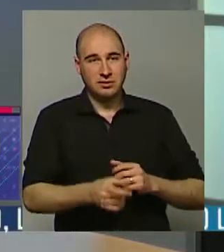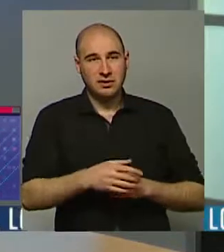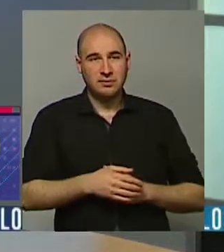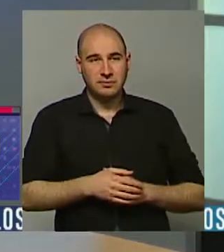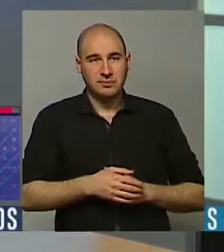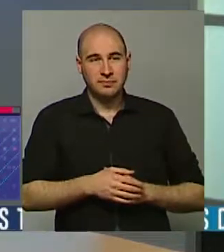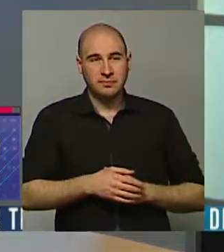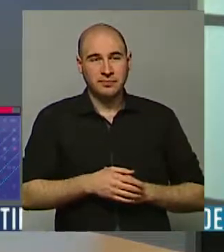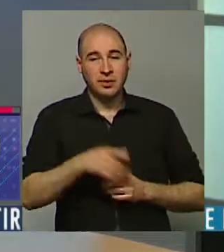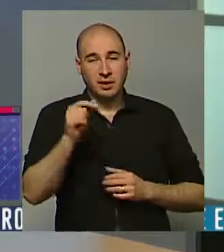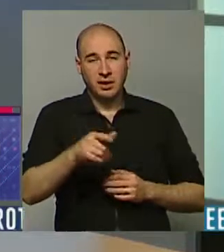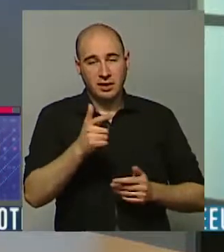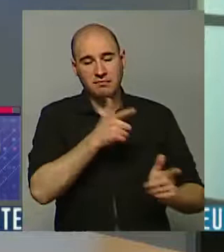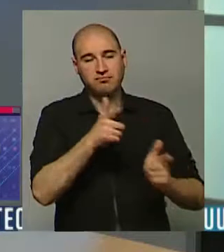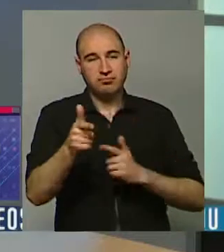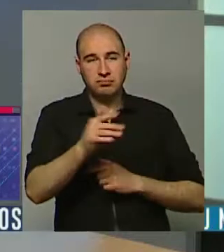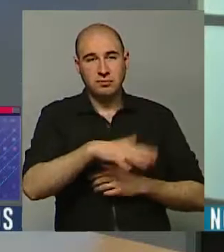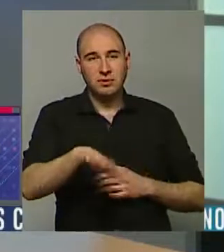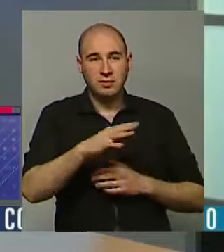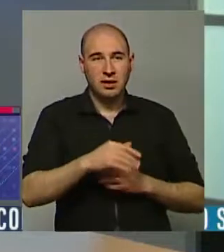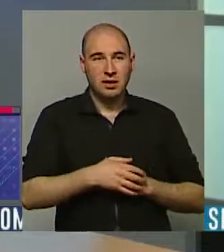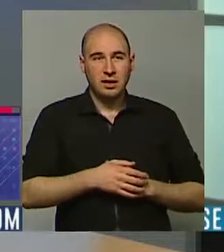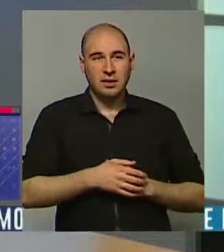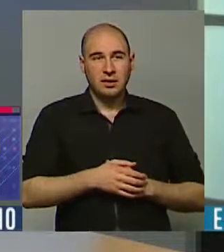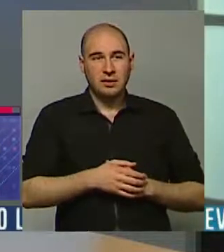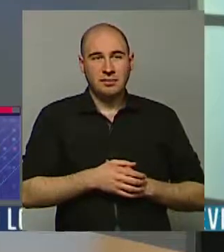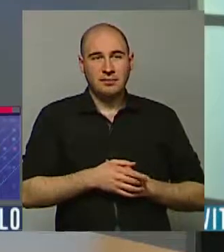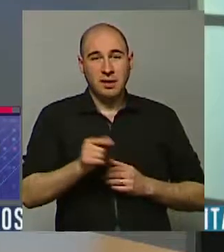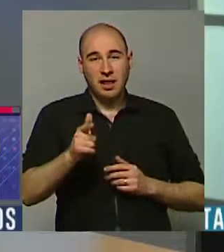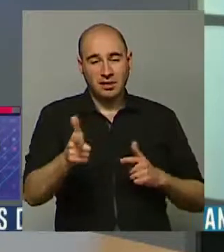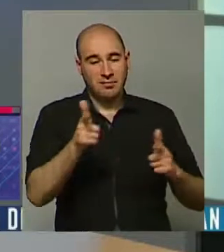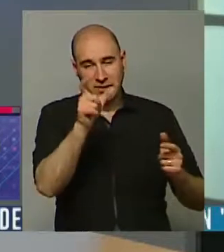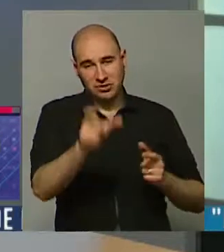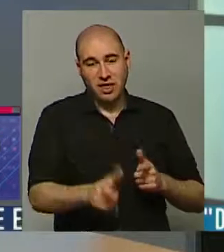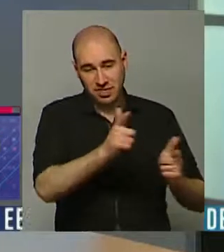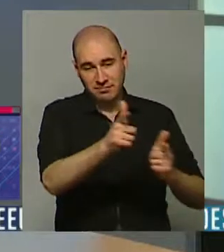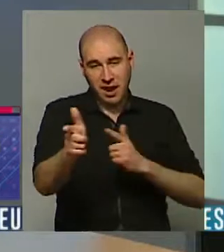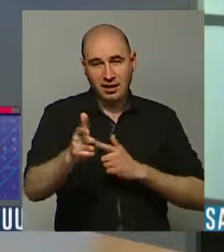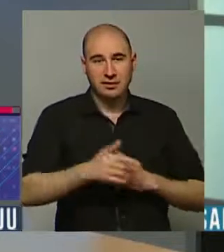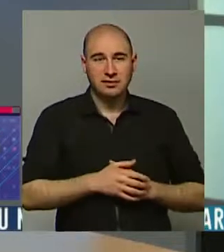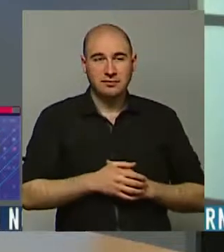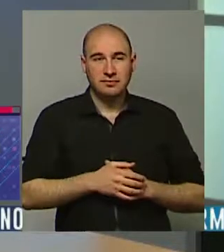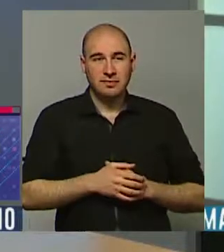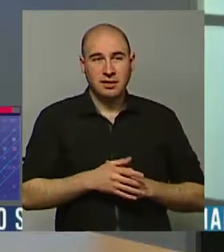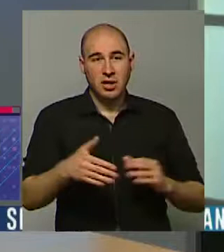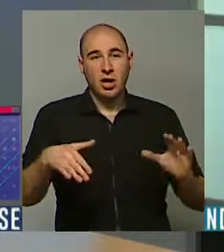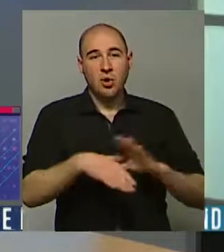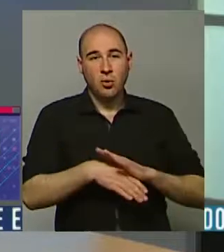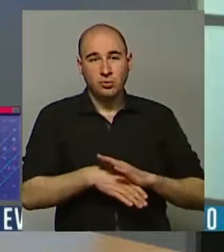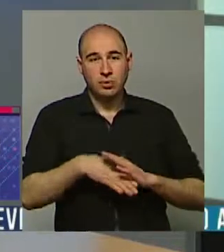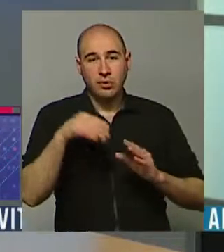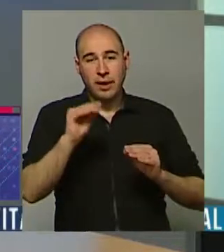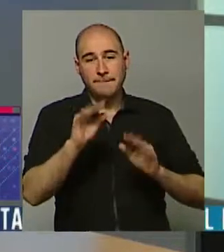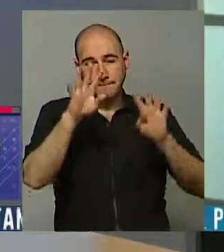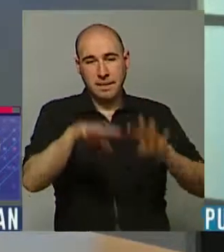que produjo esta situación, el quien disparaba, había... justamente subió a